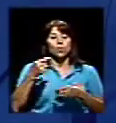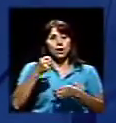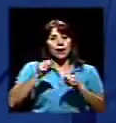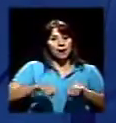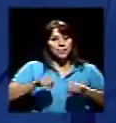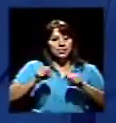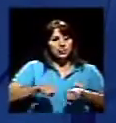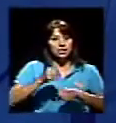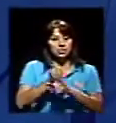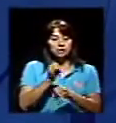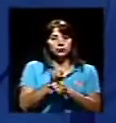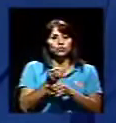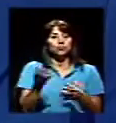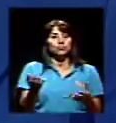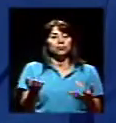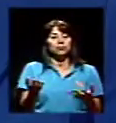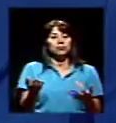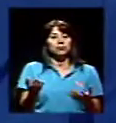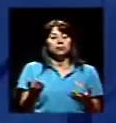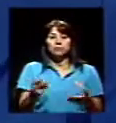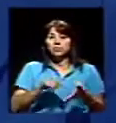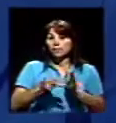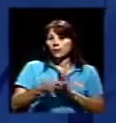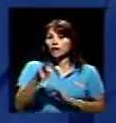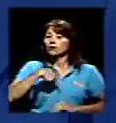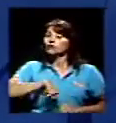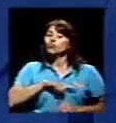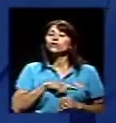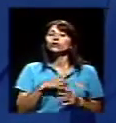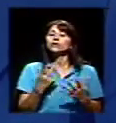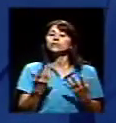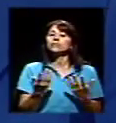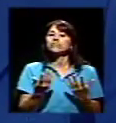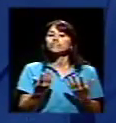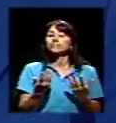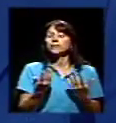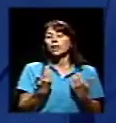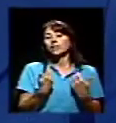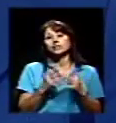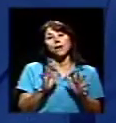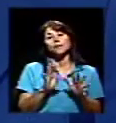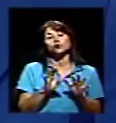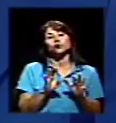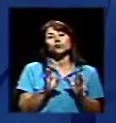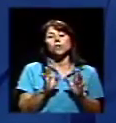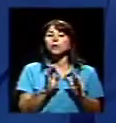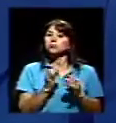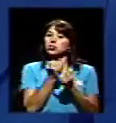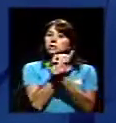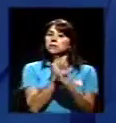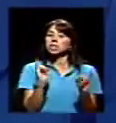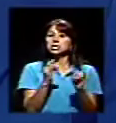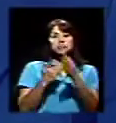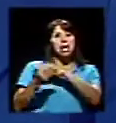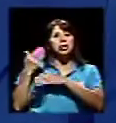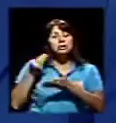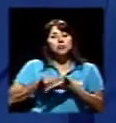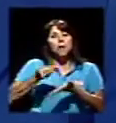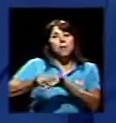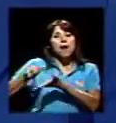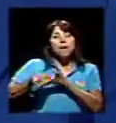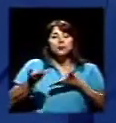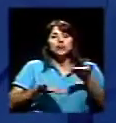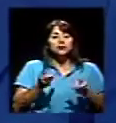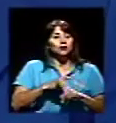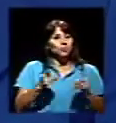pues entonces, estamos independizados, digamos, de la compra de servicios que estábamos haciendo, porque se duplicó